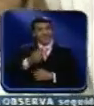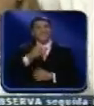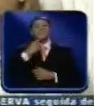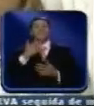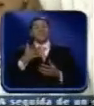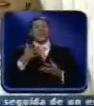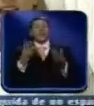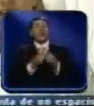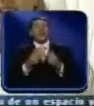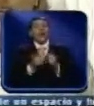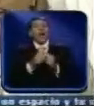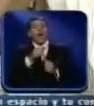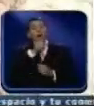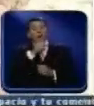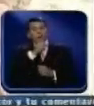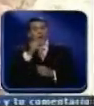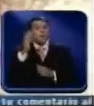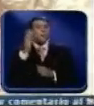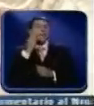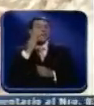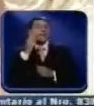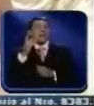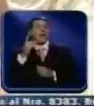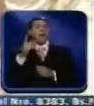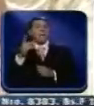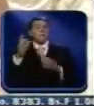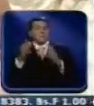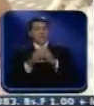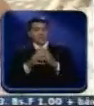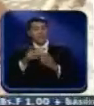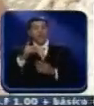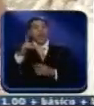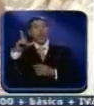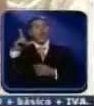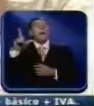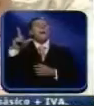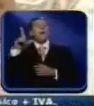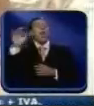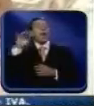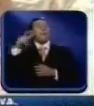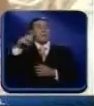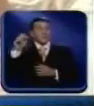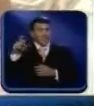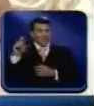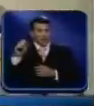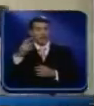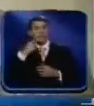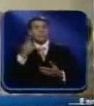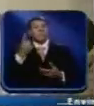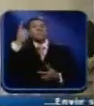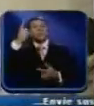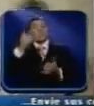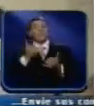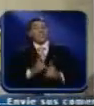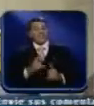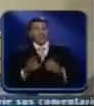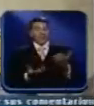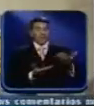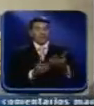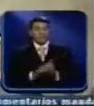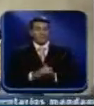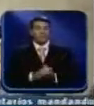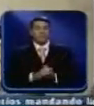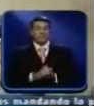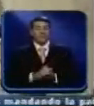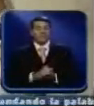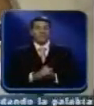Acompañados por la abuela y la madrina del matrimonio López Tintori, ya están preparados para criar a la primera de quizás muchos hijos que ya se plantearon. Sí,